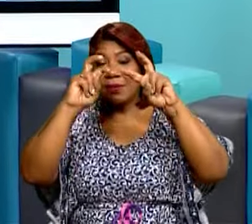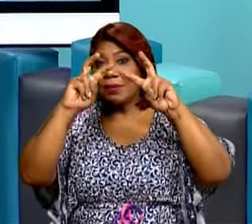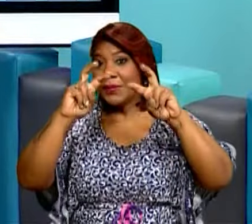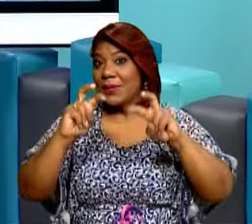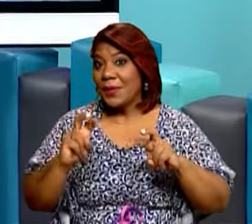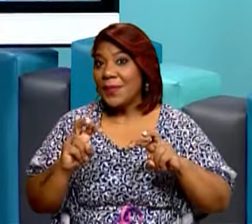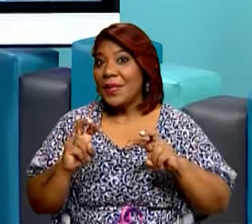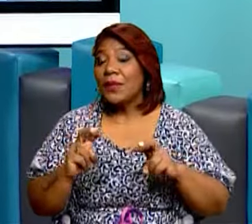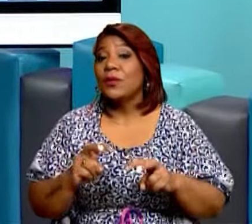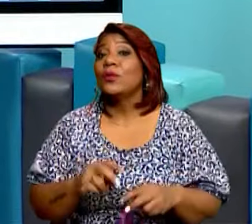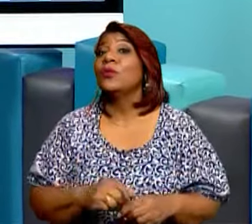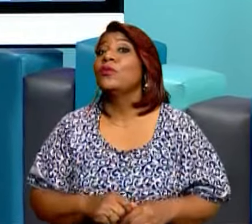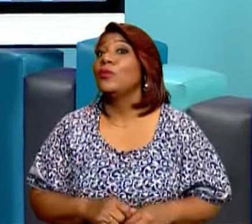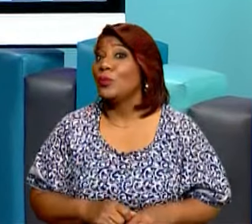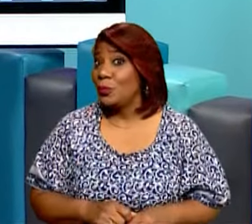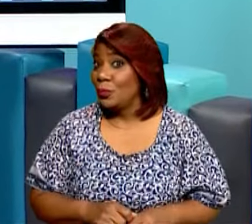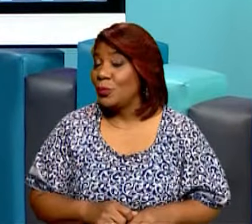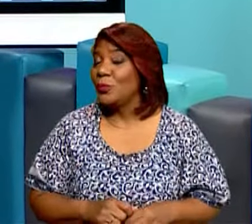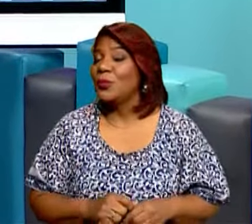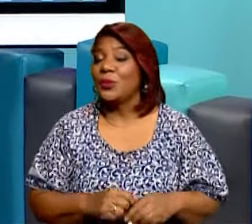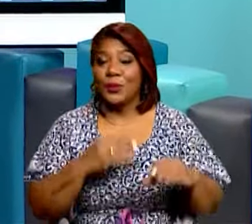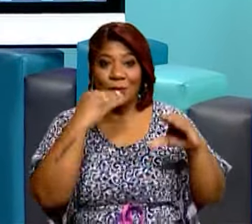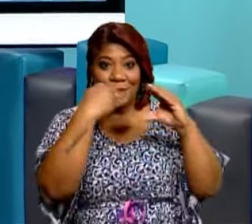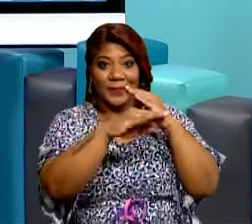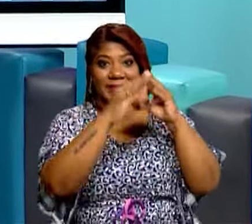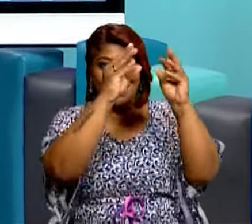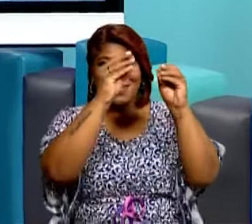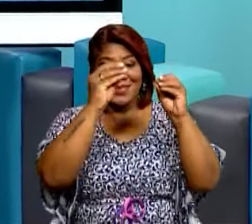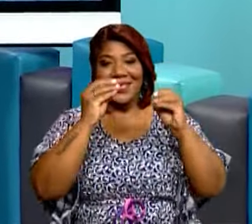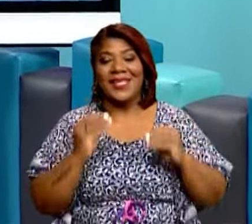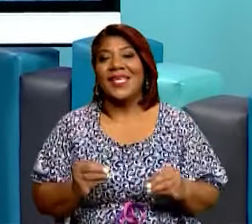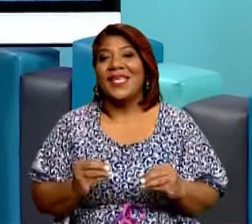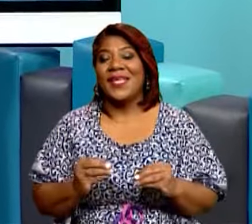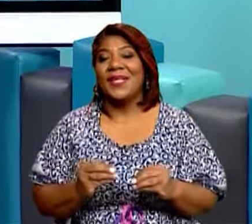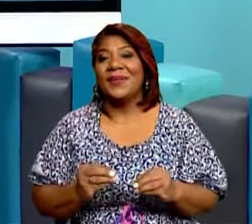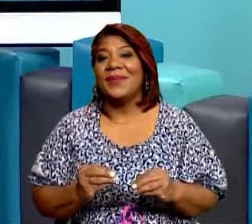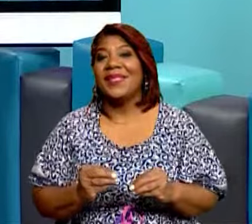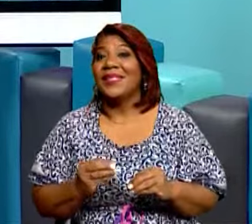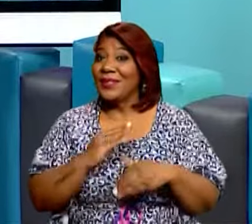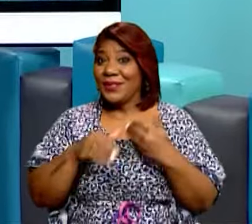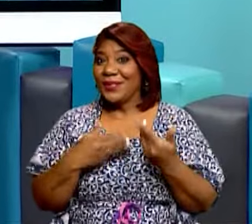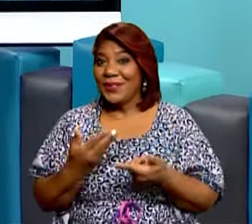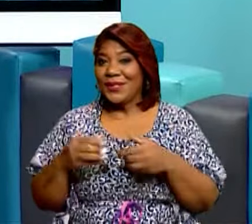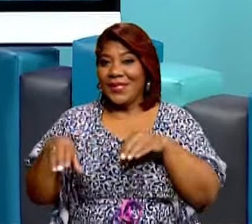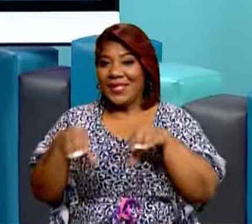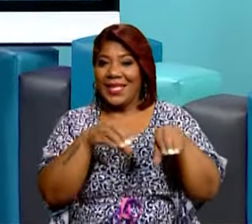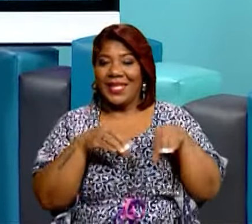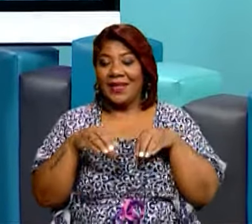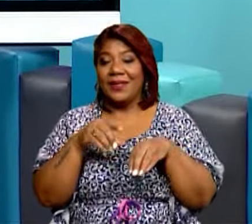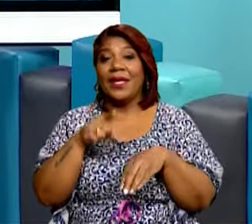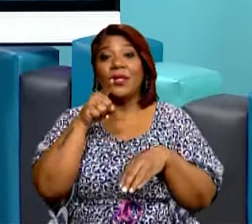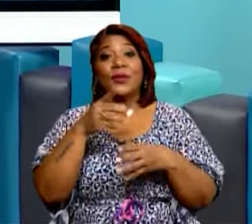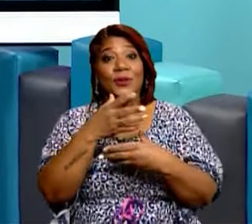pruebas y enviarle las evidencias a tu maestra. Así que espero que todas estas actividades pues